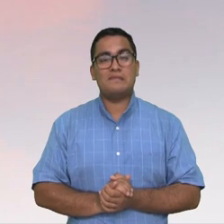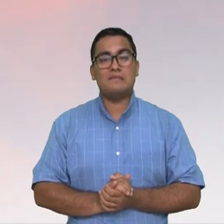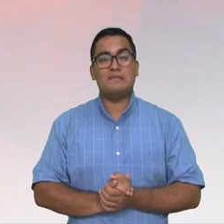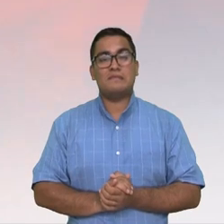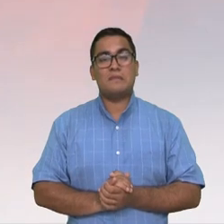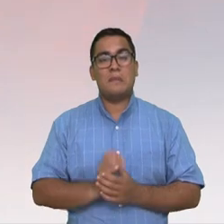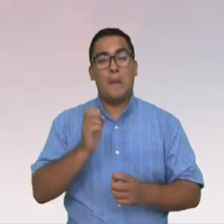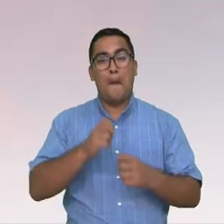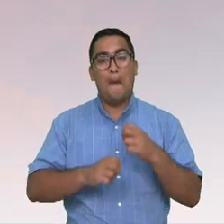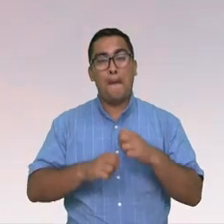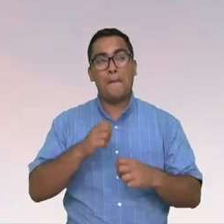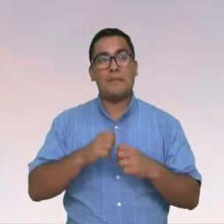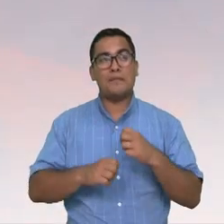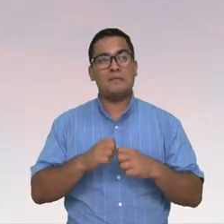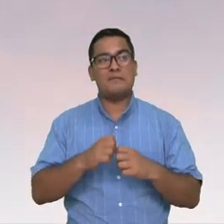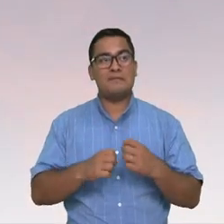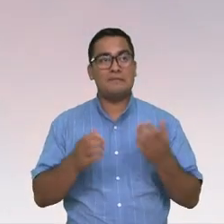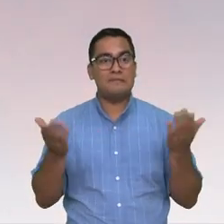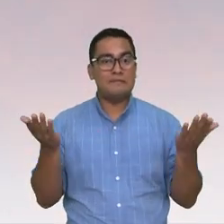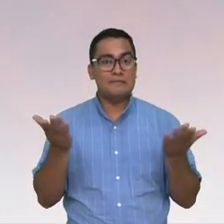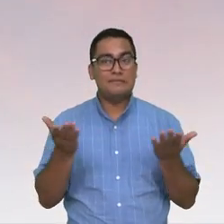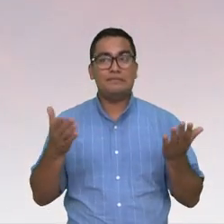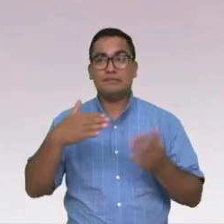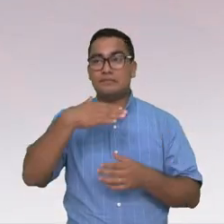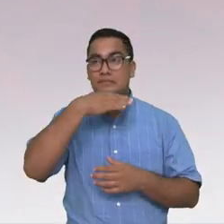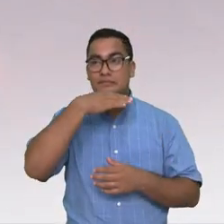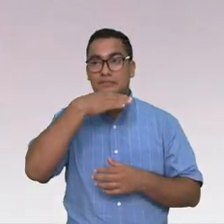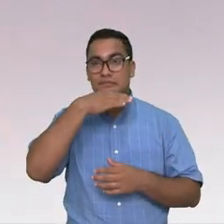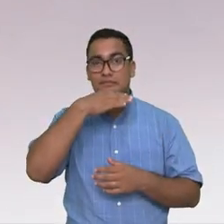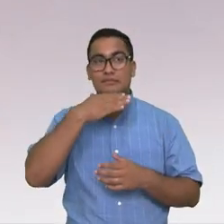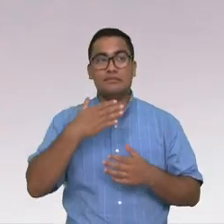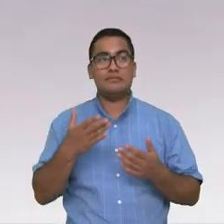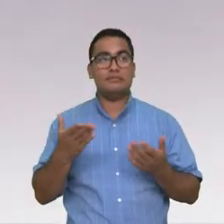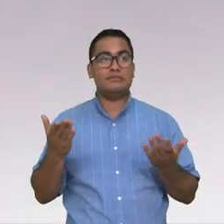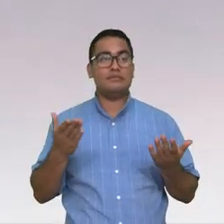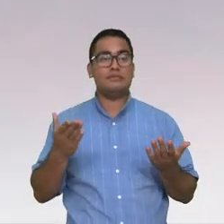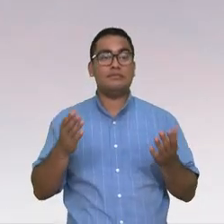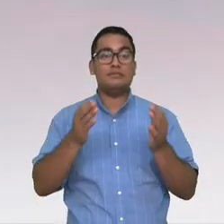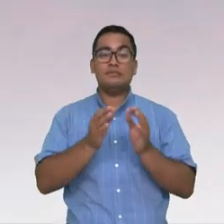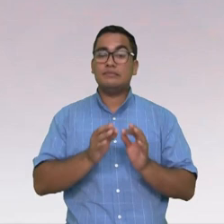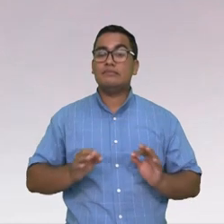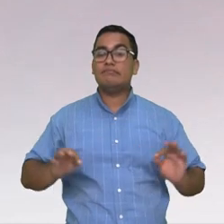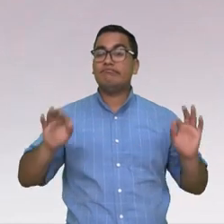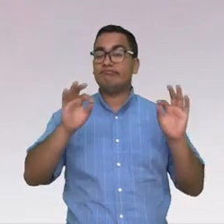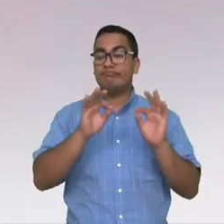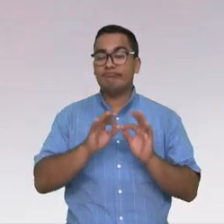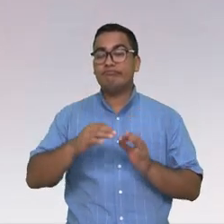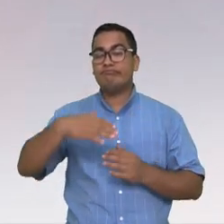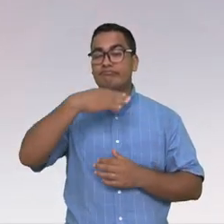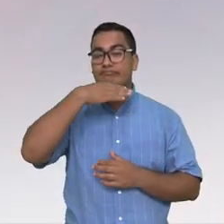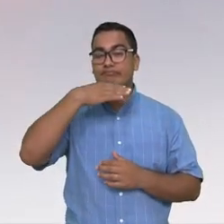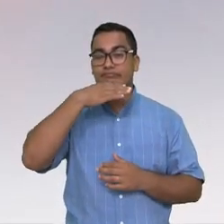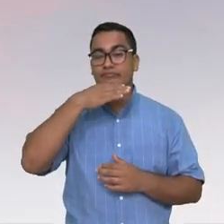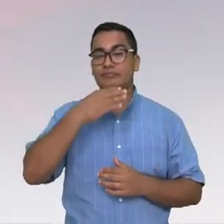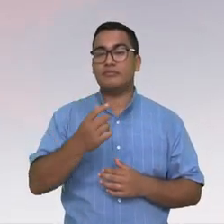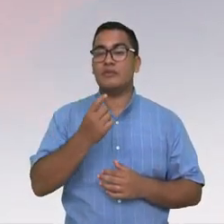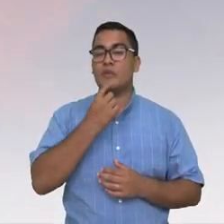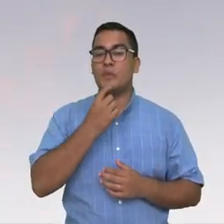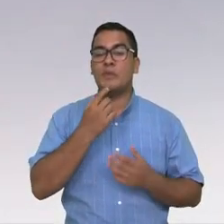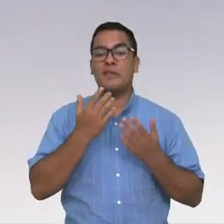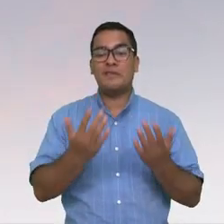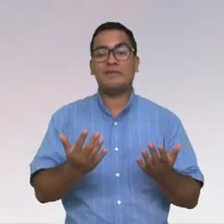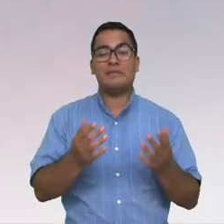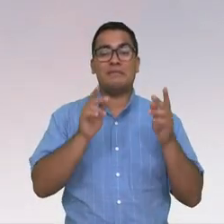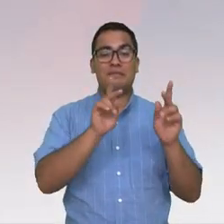esta situación difícil de salud. Es muy complejo porque generalmente